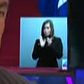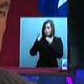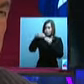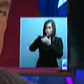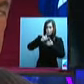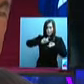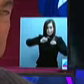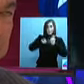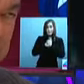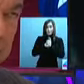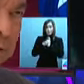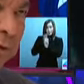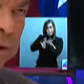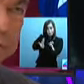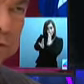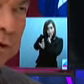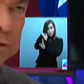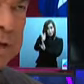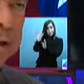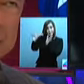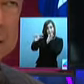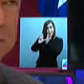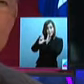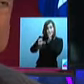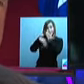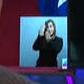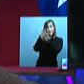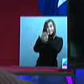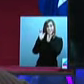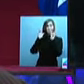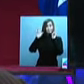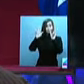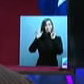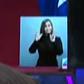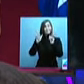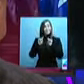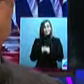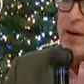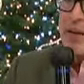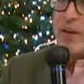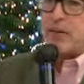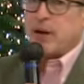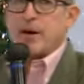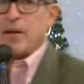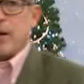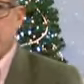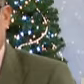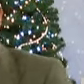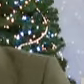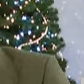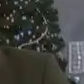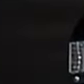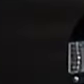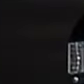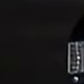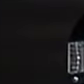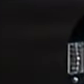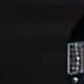decisión con las parturientas nos hace daño a nosotros y no resuelve el problema. Bien, muchísimas gracias, camarada Cristian